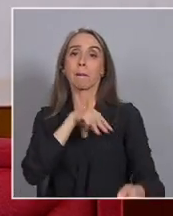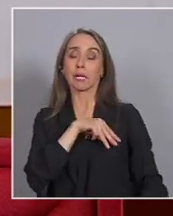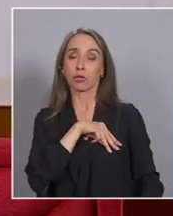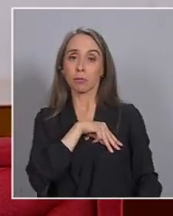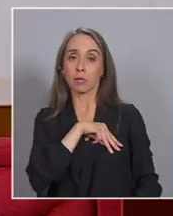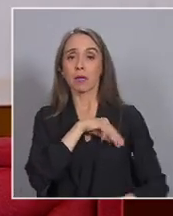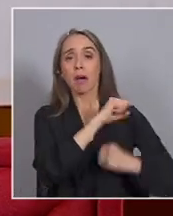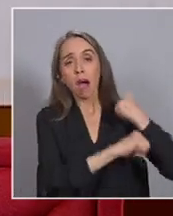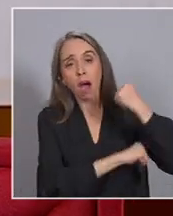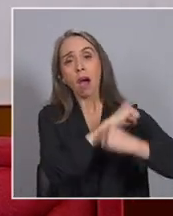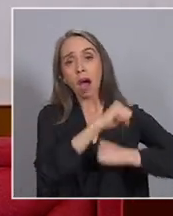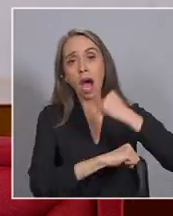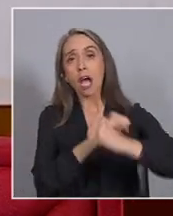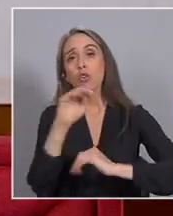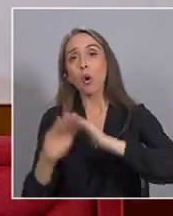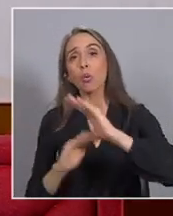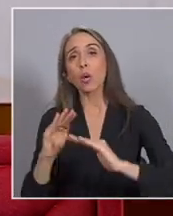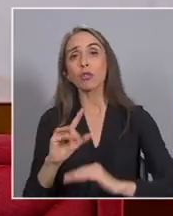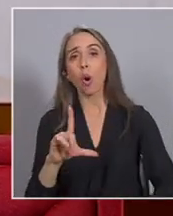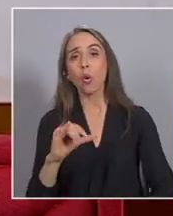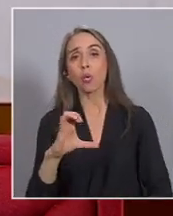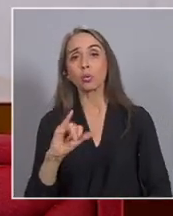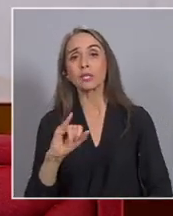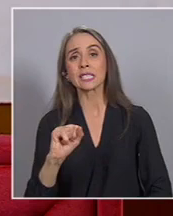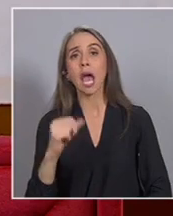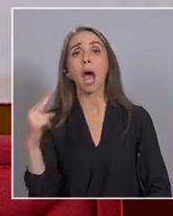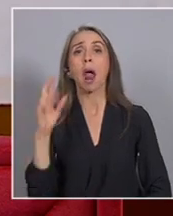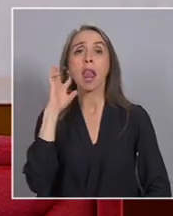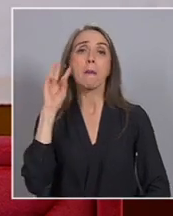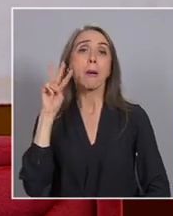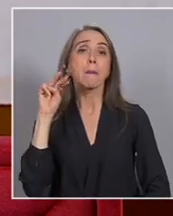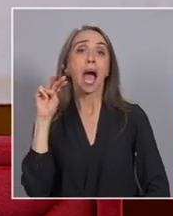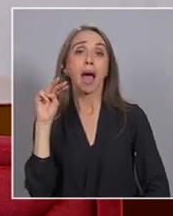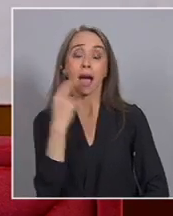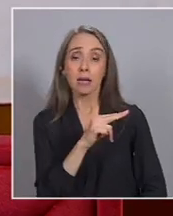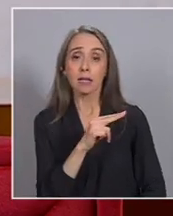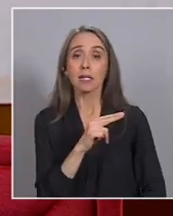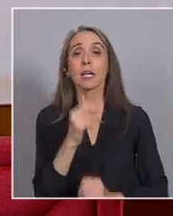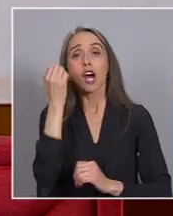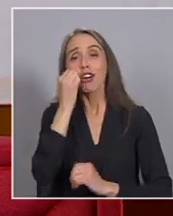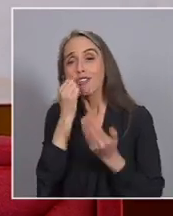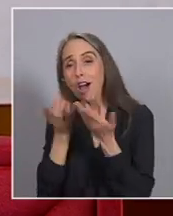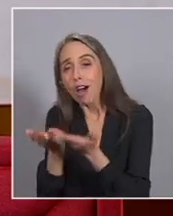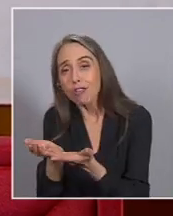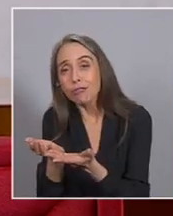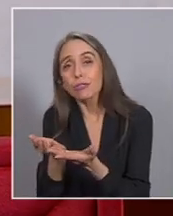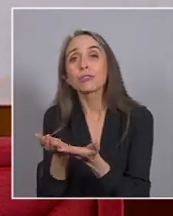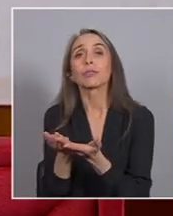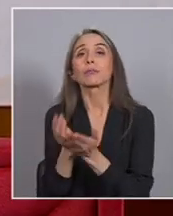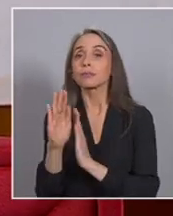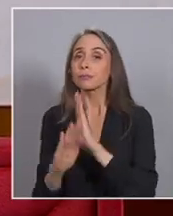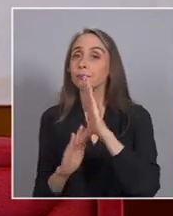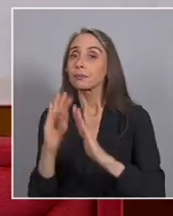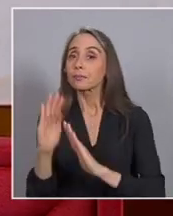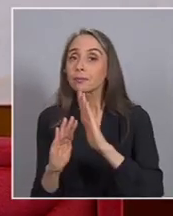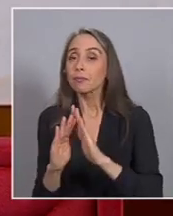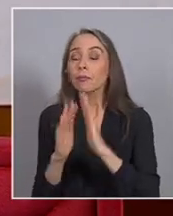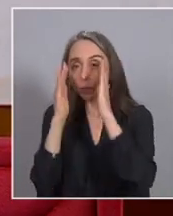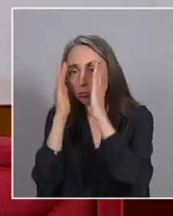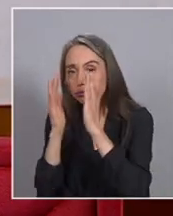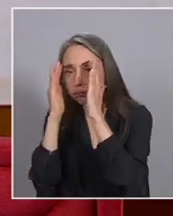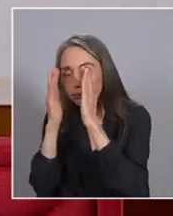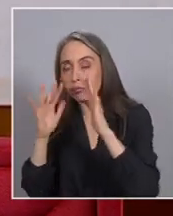que durante años cuidó a Lucía, su madre, brindándole cariño, brindándole protección,